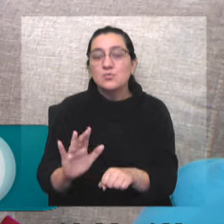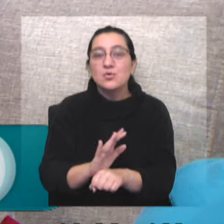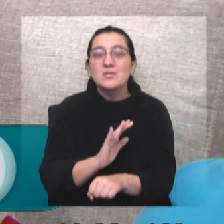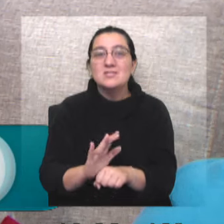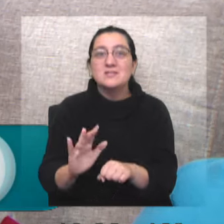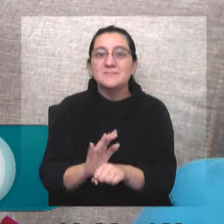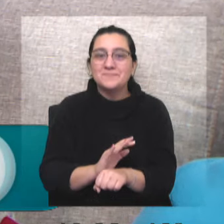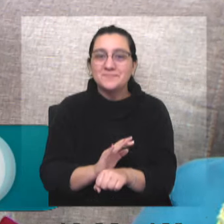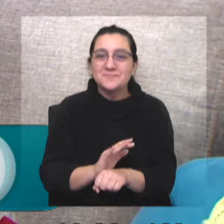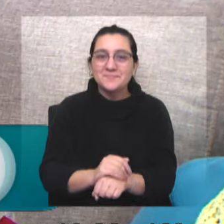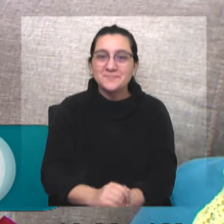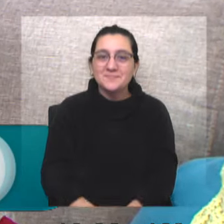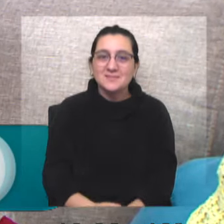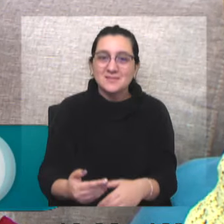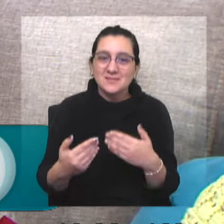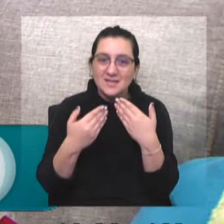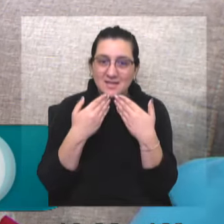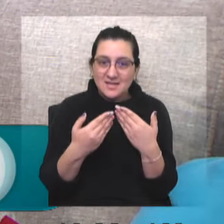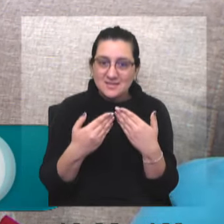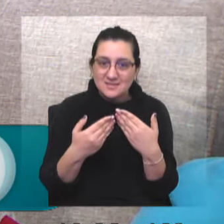y... Gracias. De Damiano.